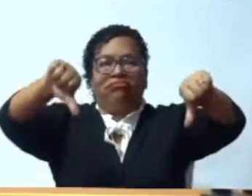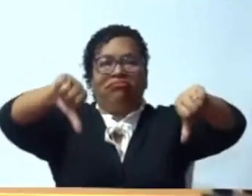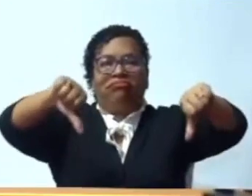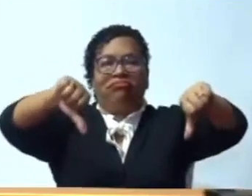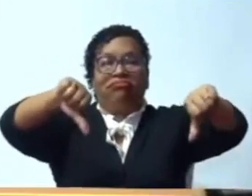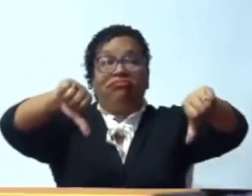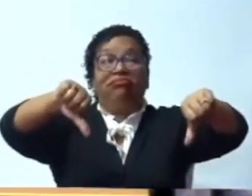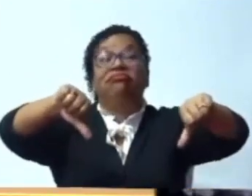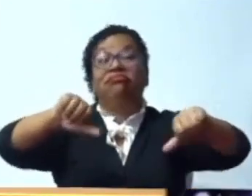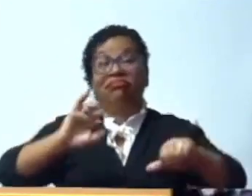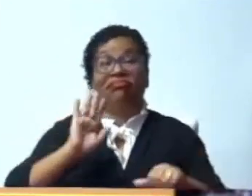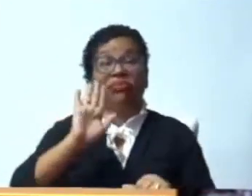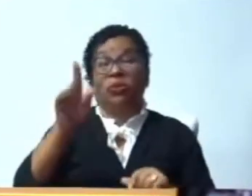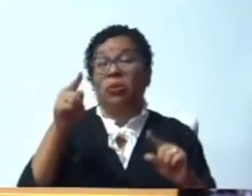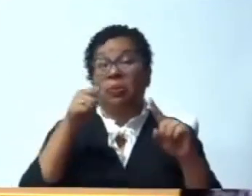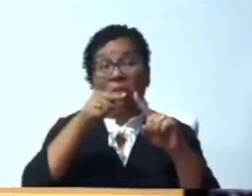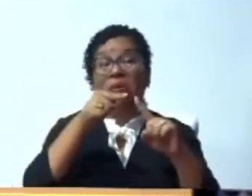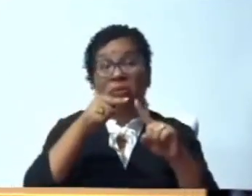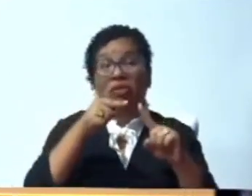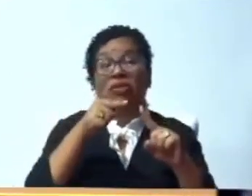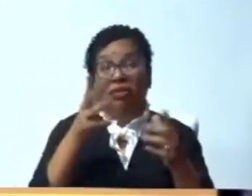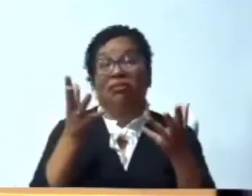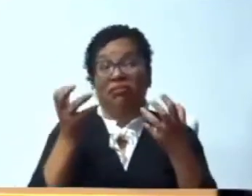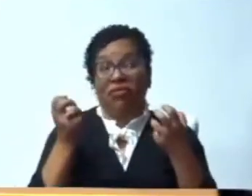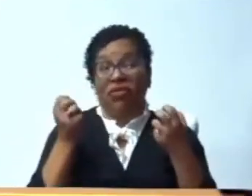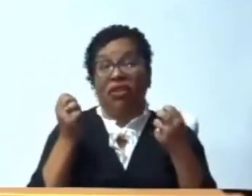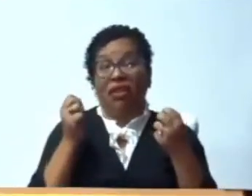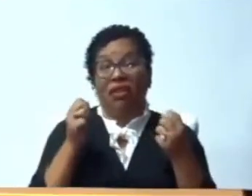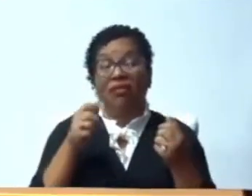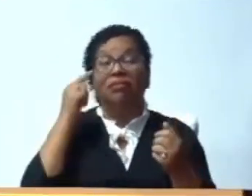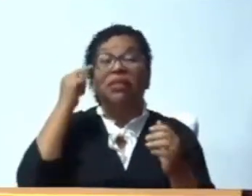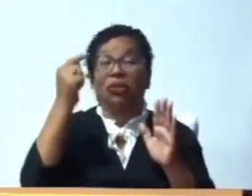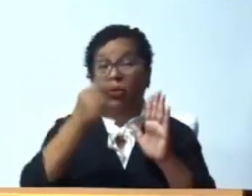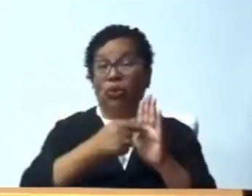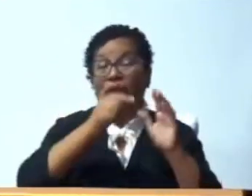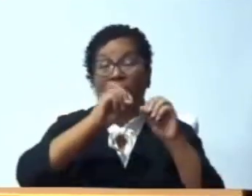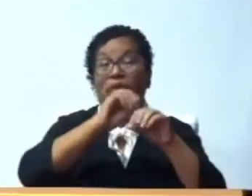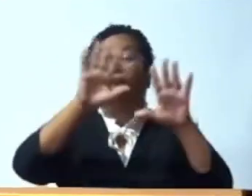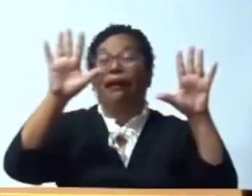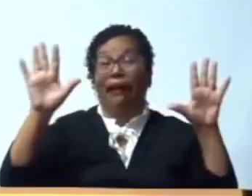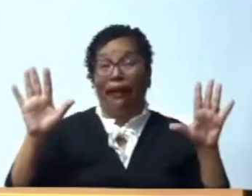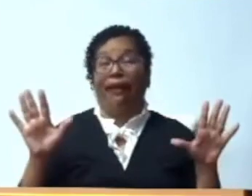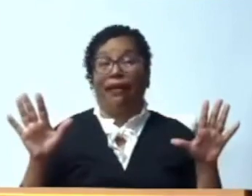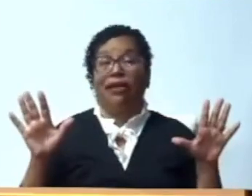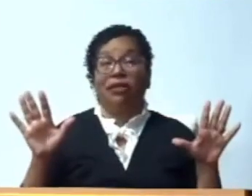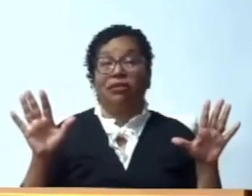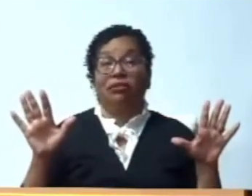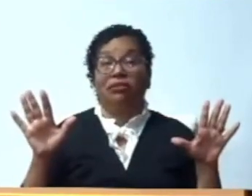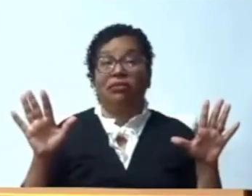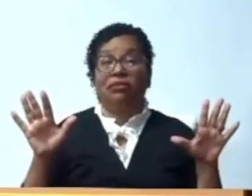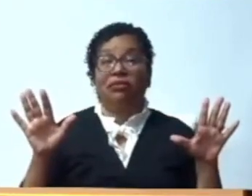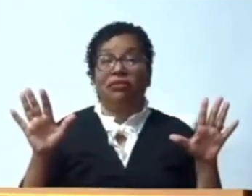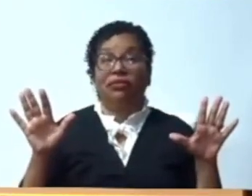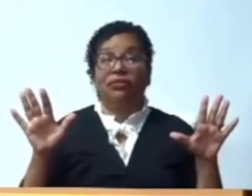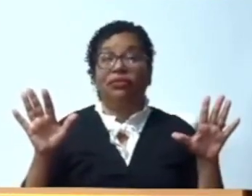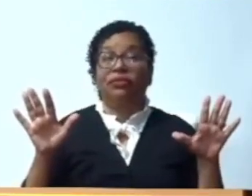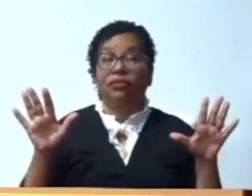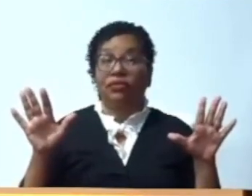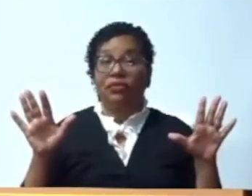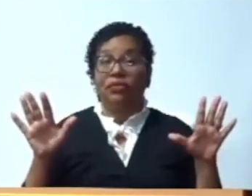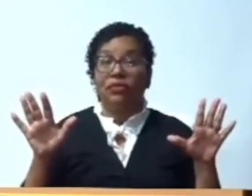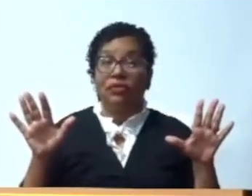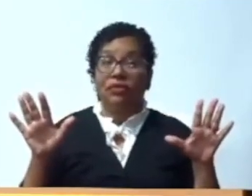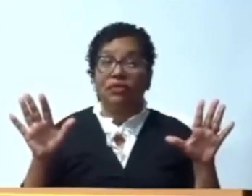resulta claro señores Diputados honorables legisladores se trata